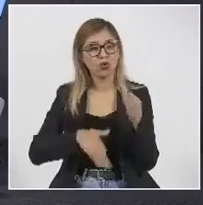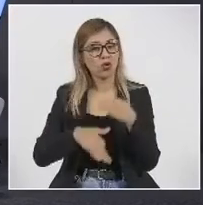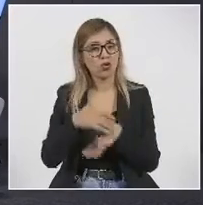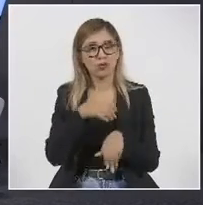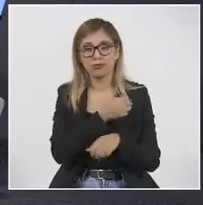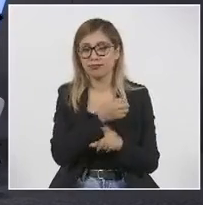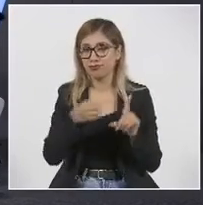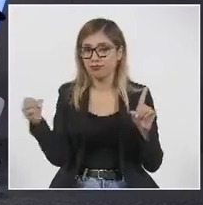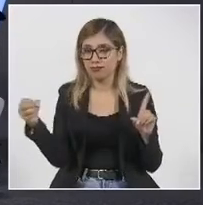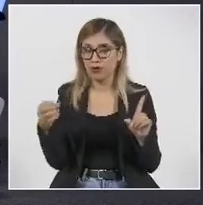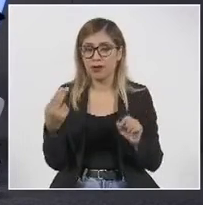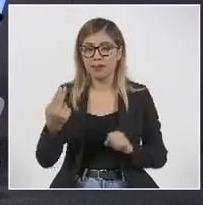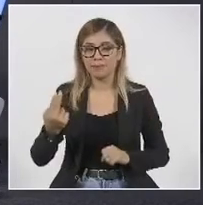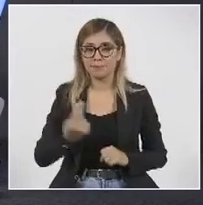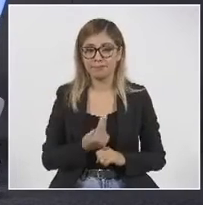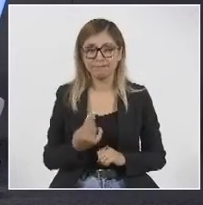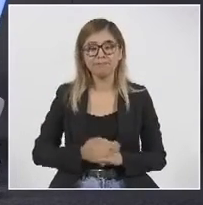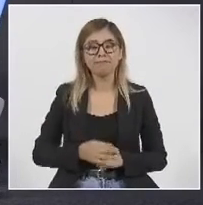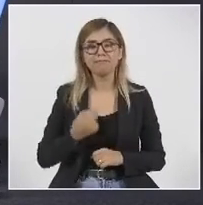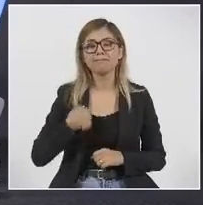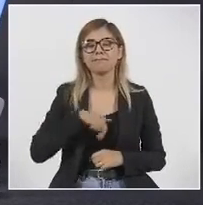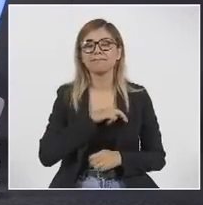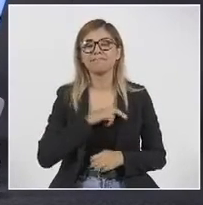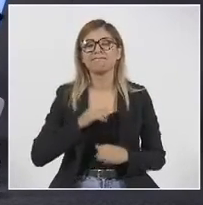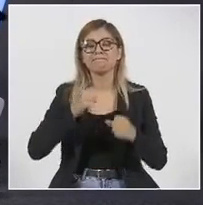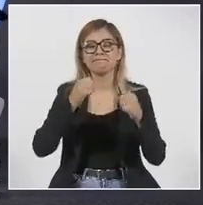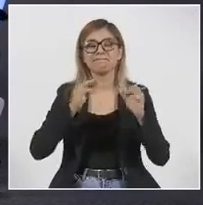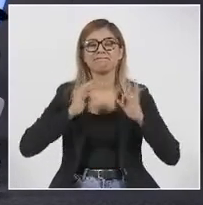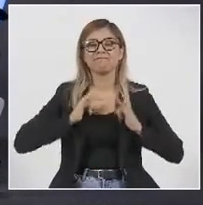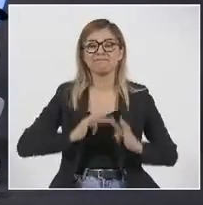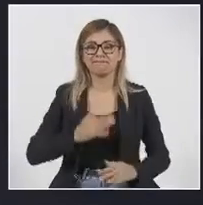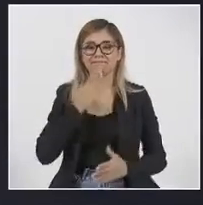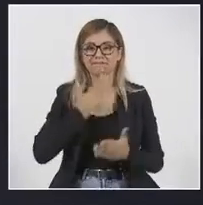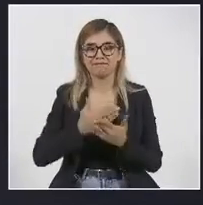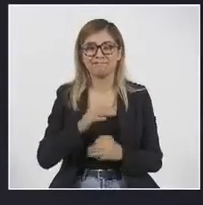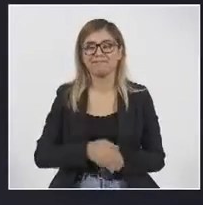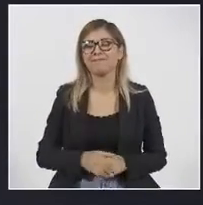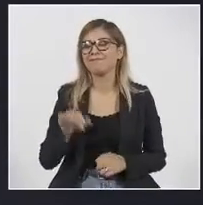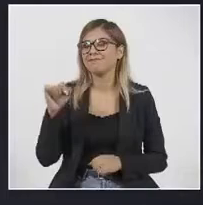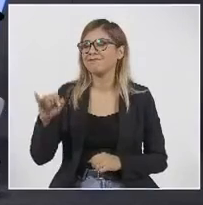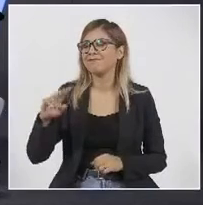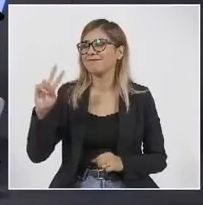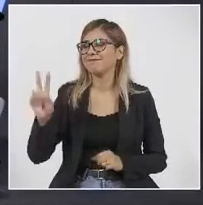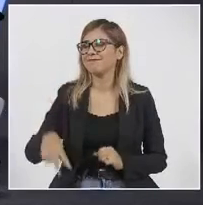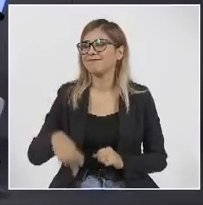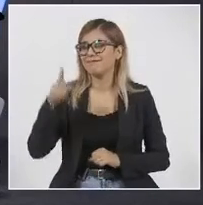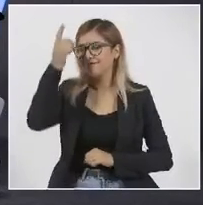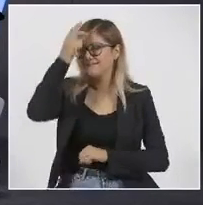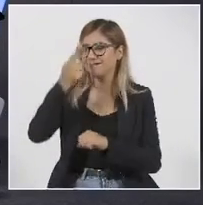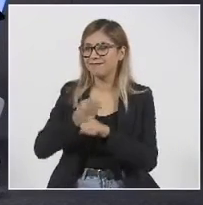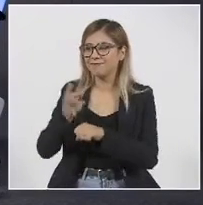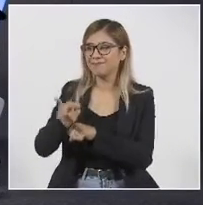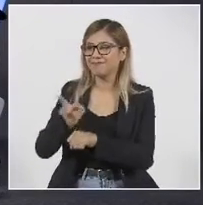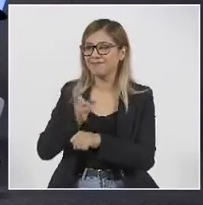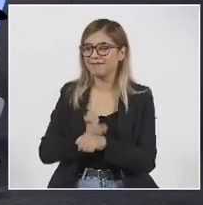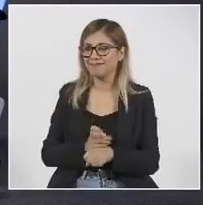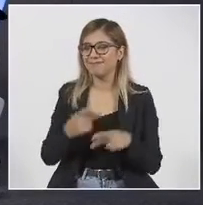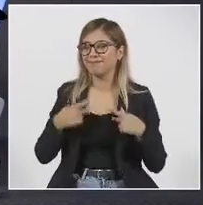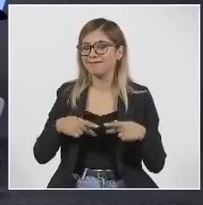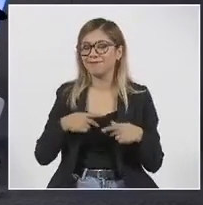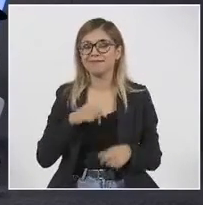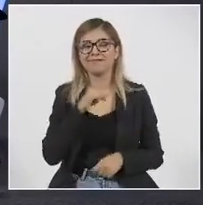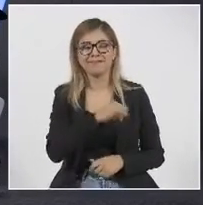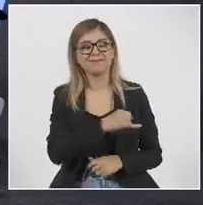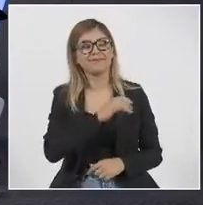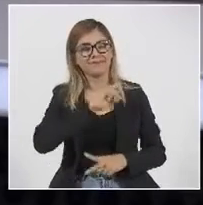seguir. Entonces estamos seguros de que va a salir todo muy bien. Esperemos que así sea, director, pues invitar a la gente, ¿no?, a que acuda. Invitar a la gente a que acuda. La realidad es